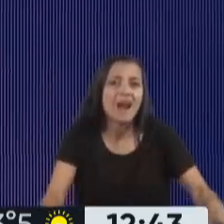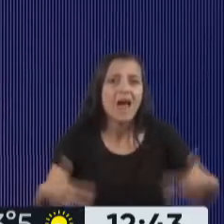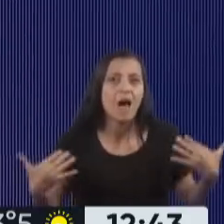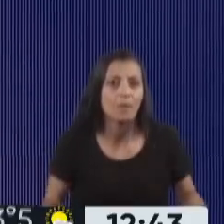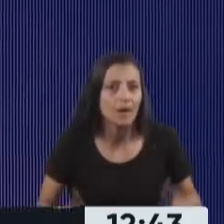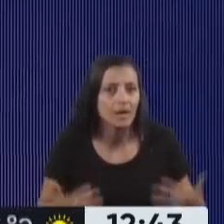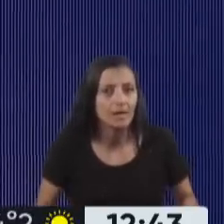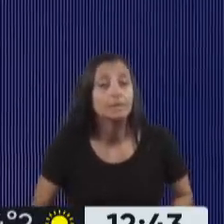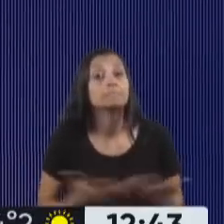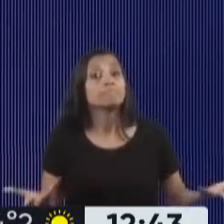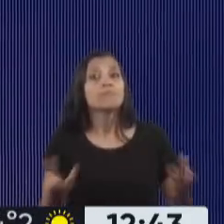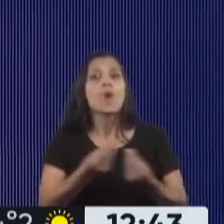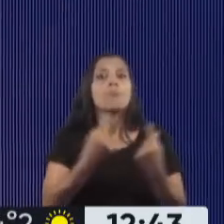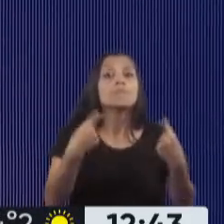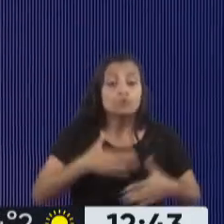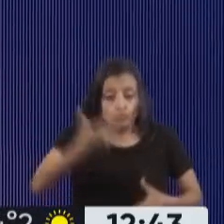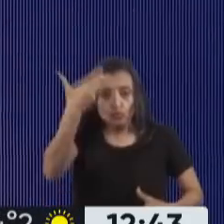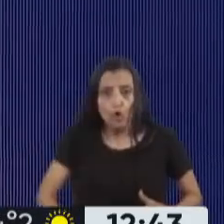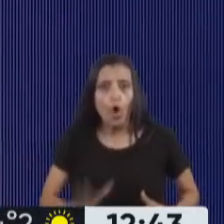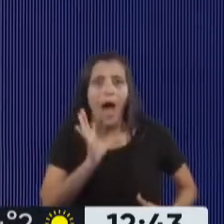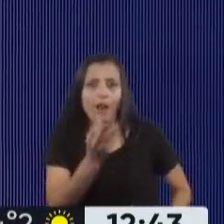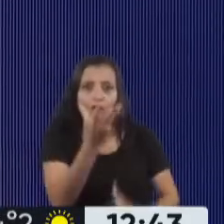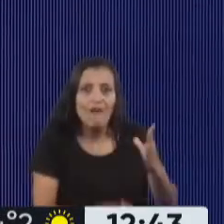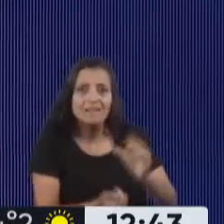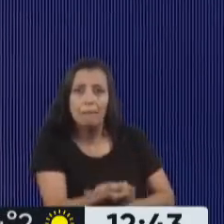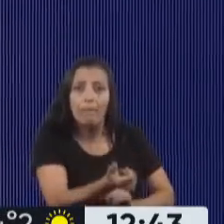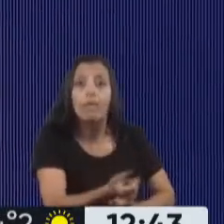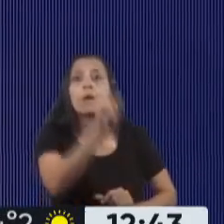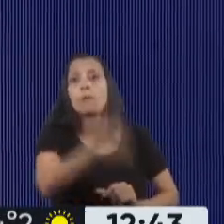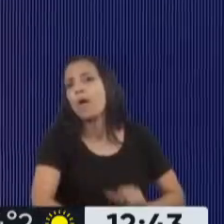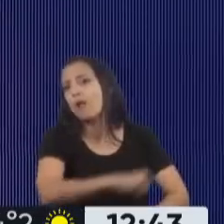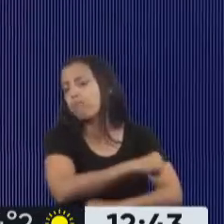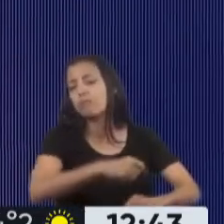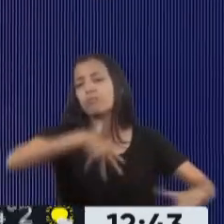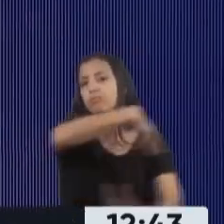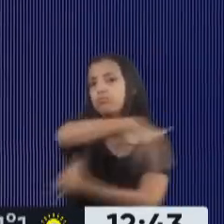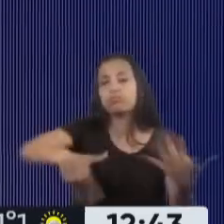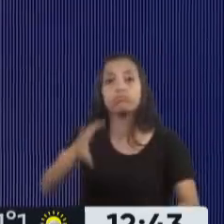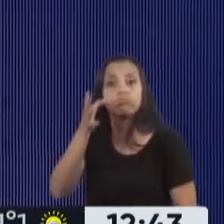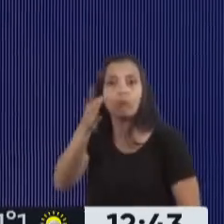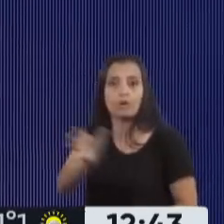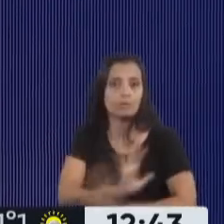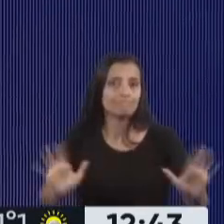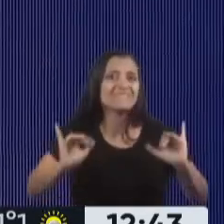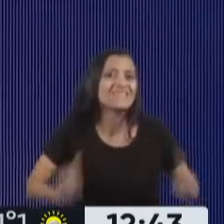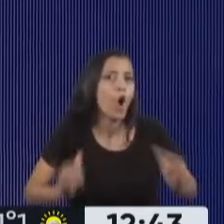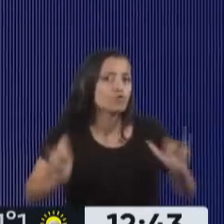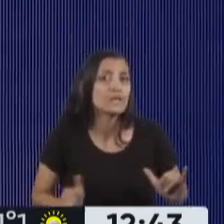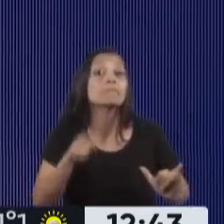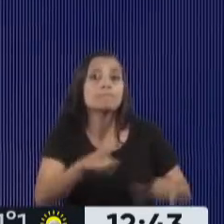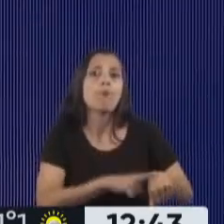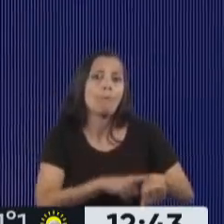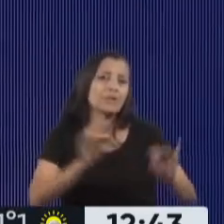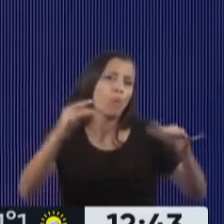y que cualquier error hubiera detonado una crisis de proporciones muy difíciles